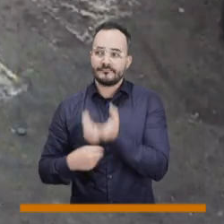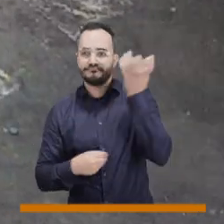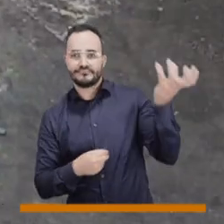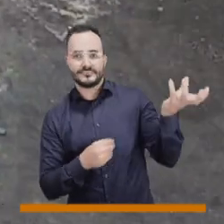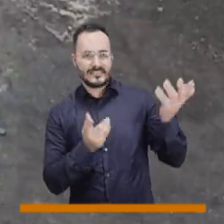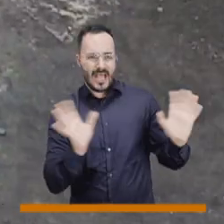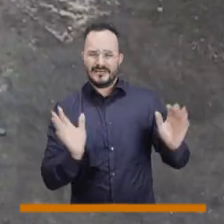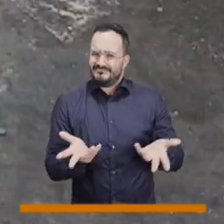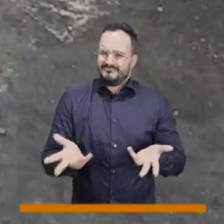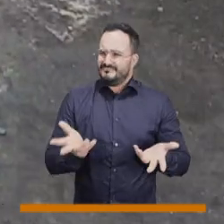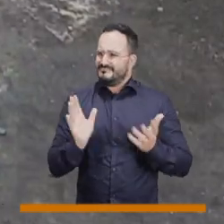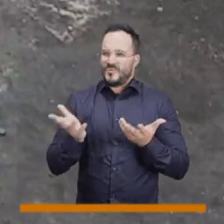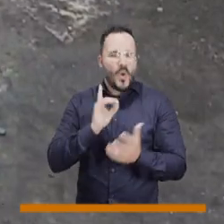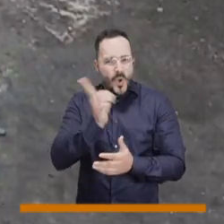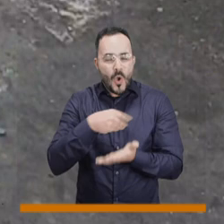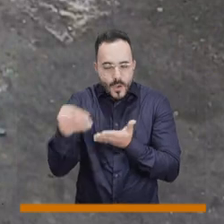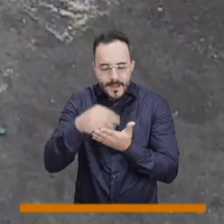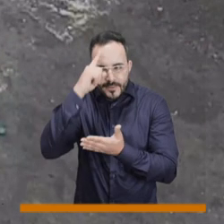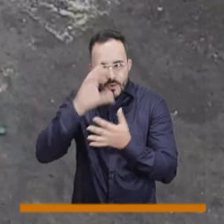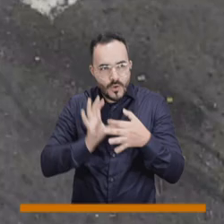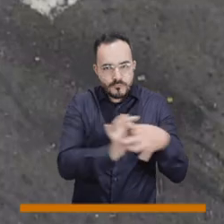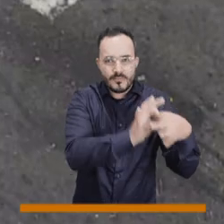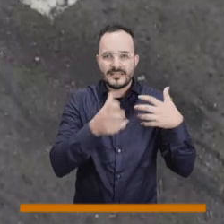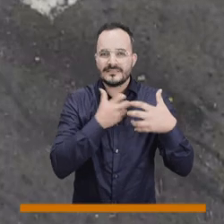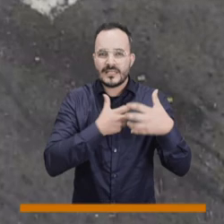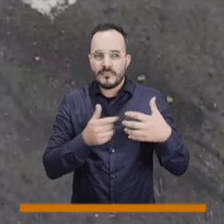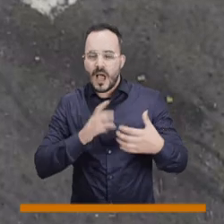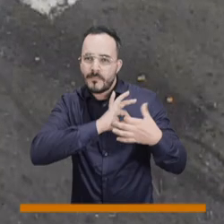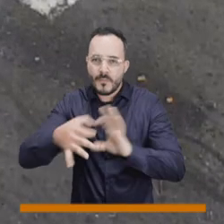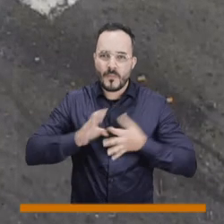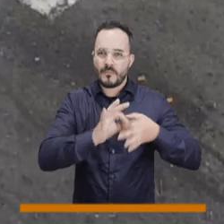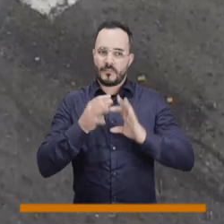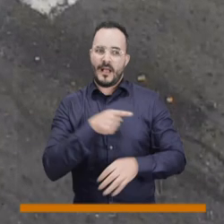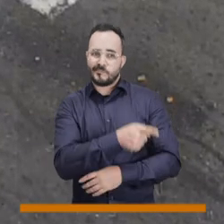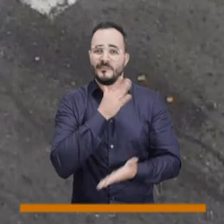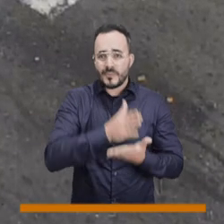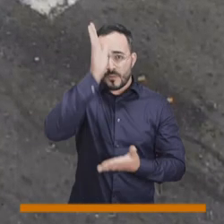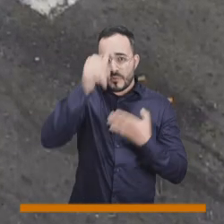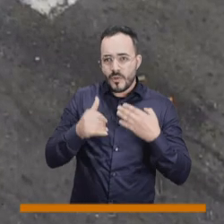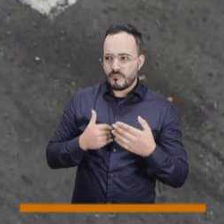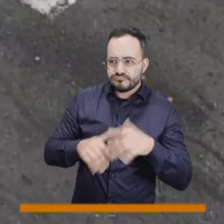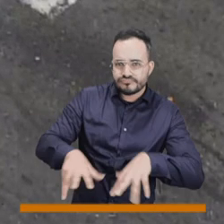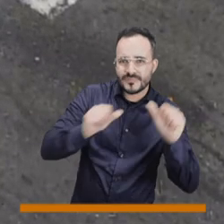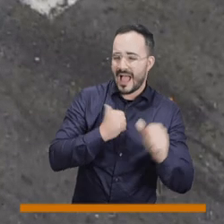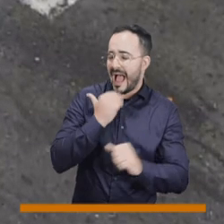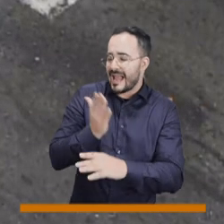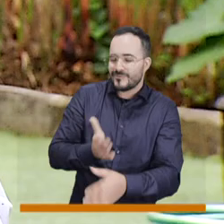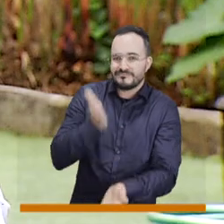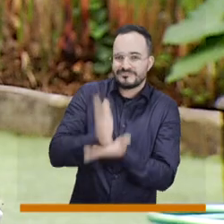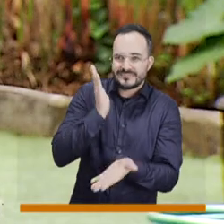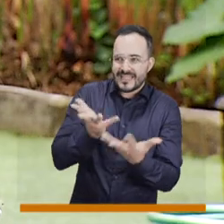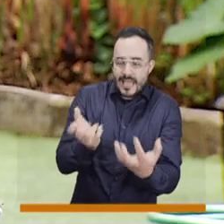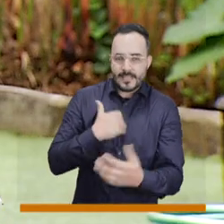es comprar cosas por comprar, es buscar sistemáticamente cómo nosotros articulamos las acciones para poder identificar estos actores delincuenciales